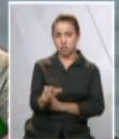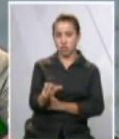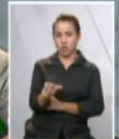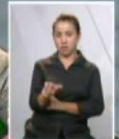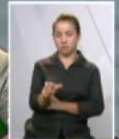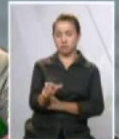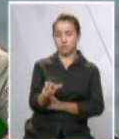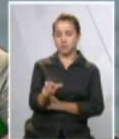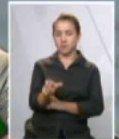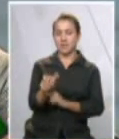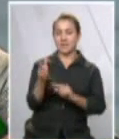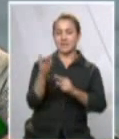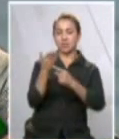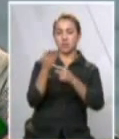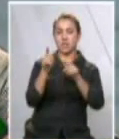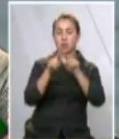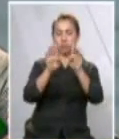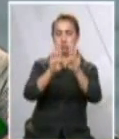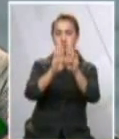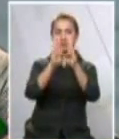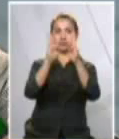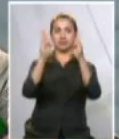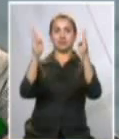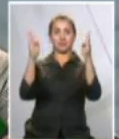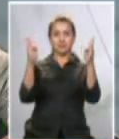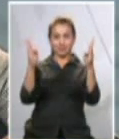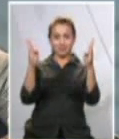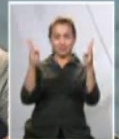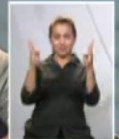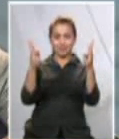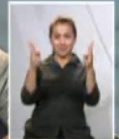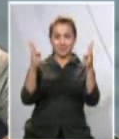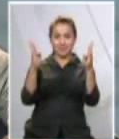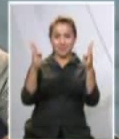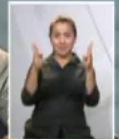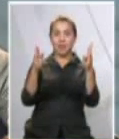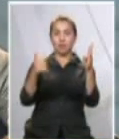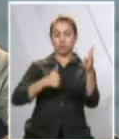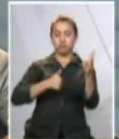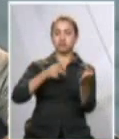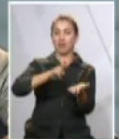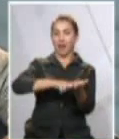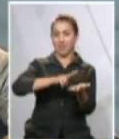tecnología abre una puerta a que eso sea realidad.